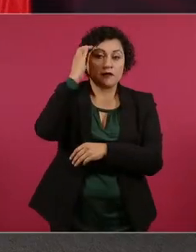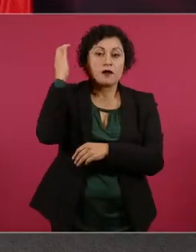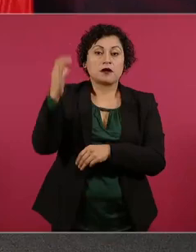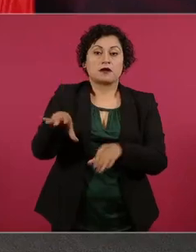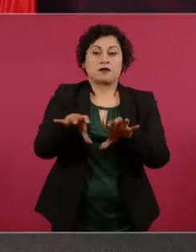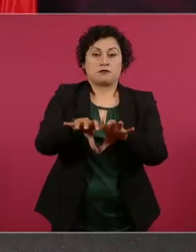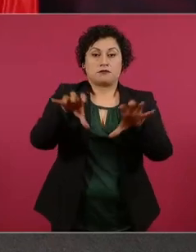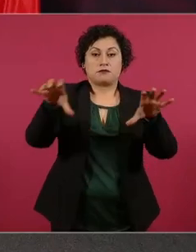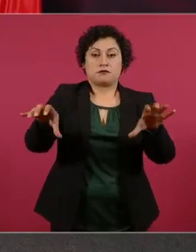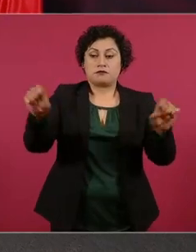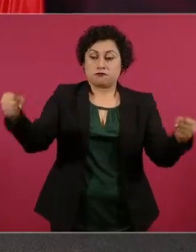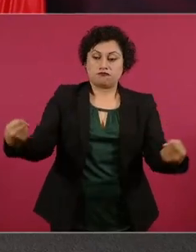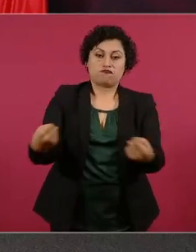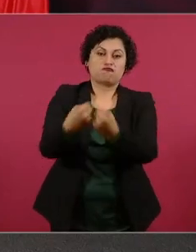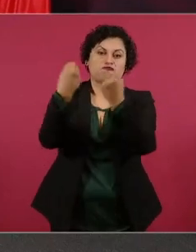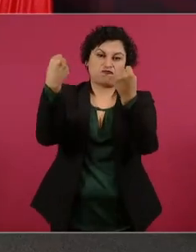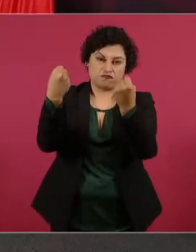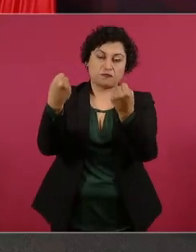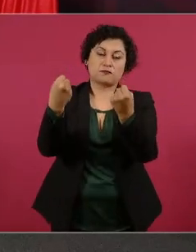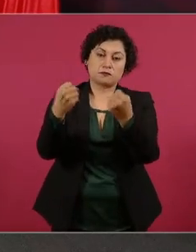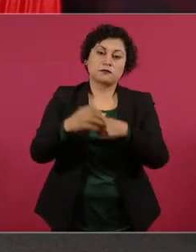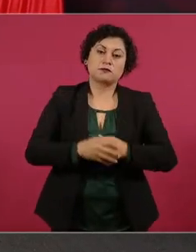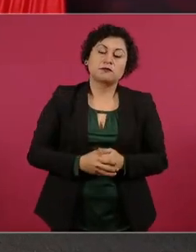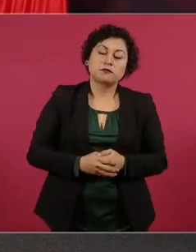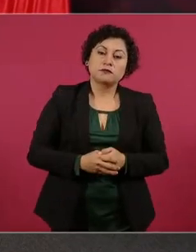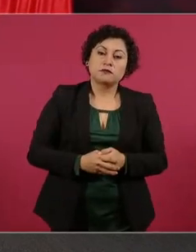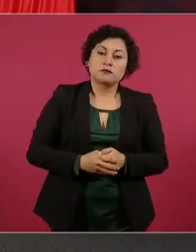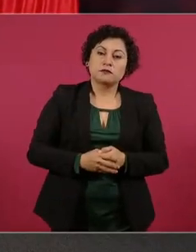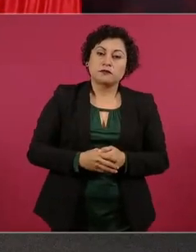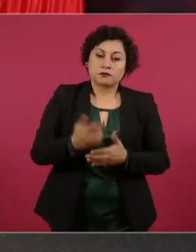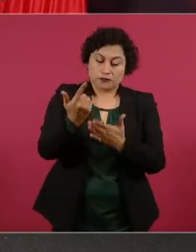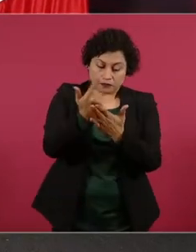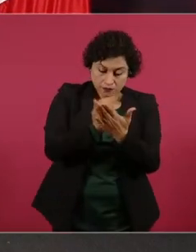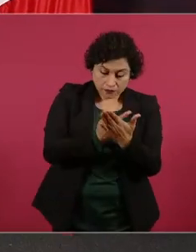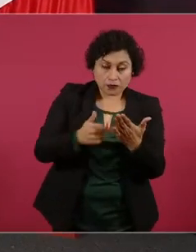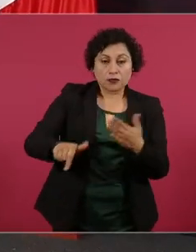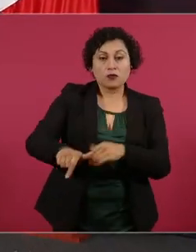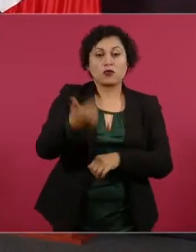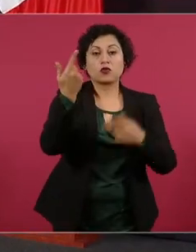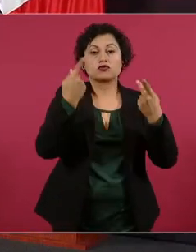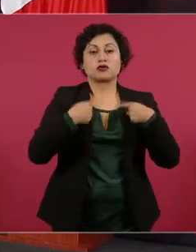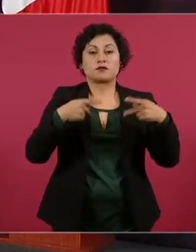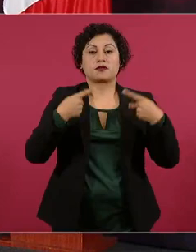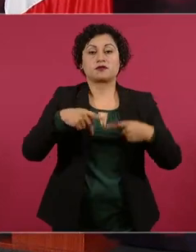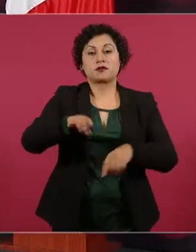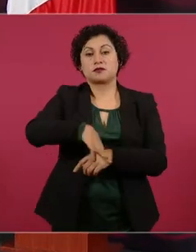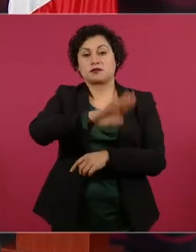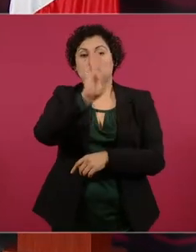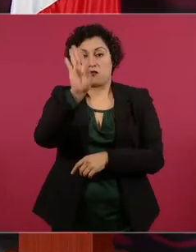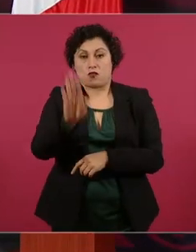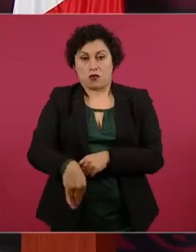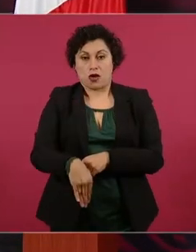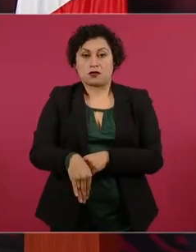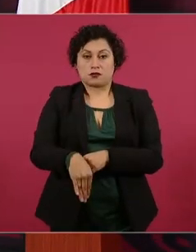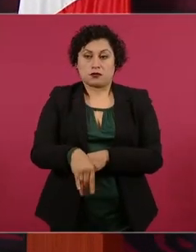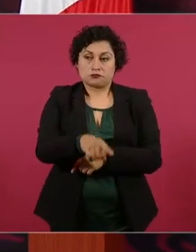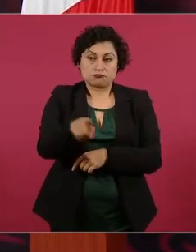Hasta ahora comprobados 12 muertos. Sí.